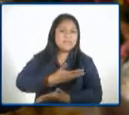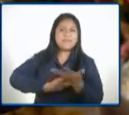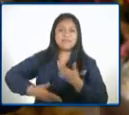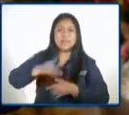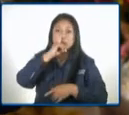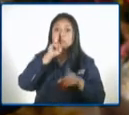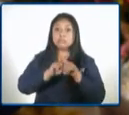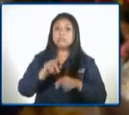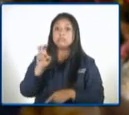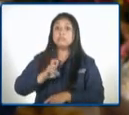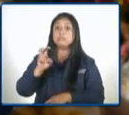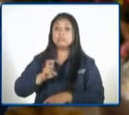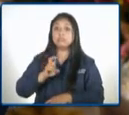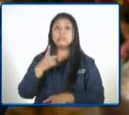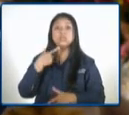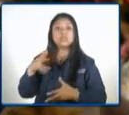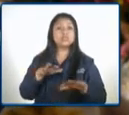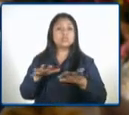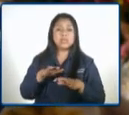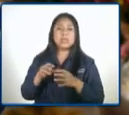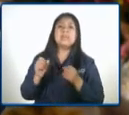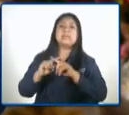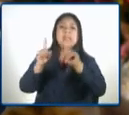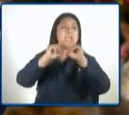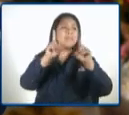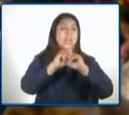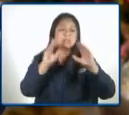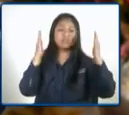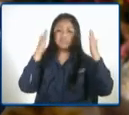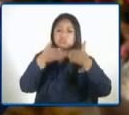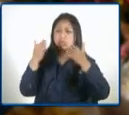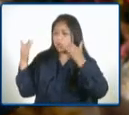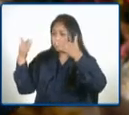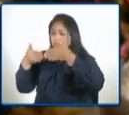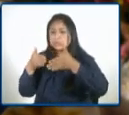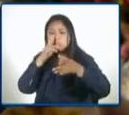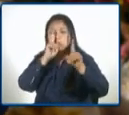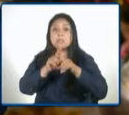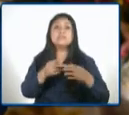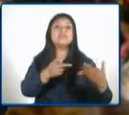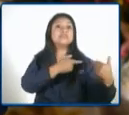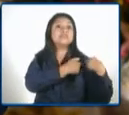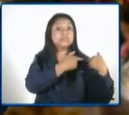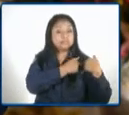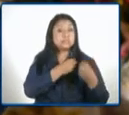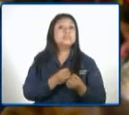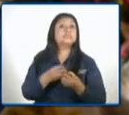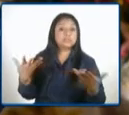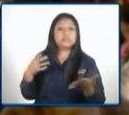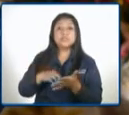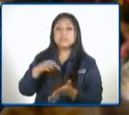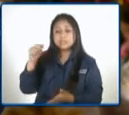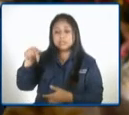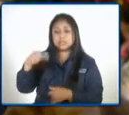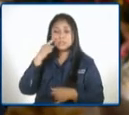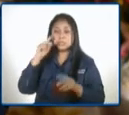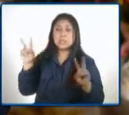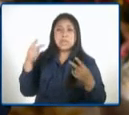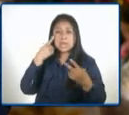una acción multidimensional y de corresponsabilidad de muchos de los países que han visto en los últimos